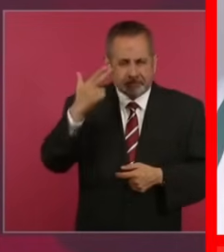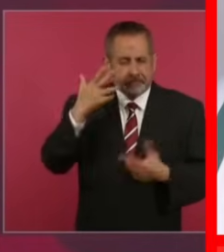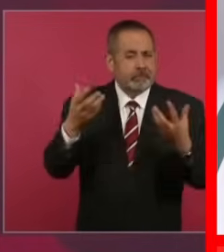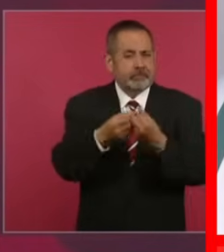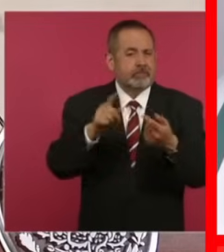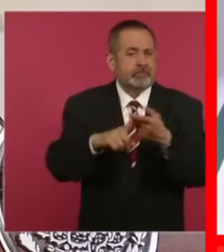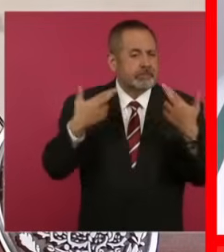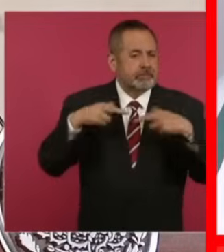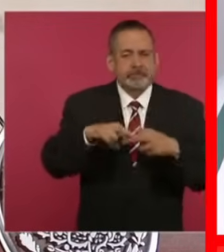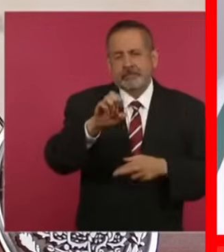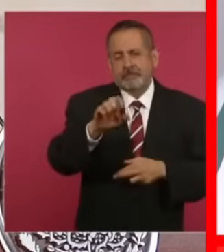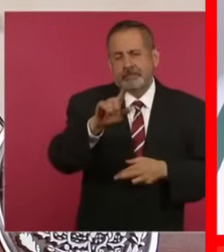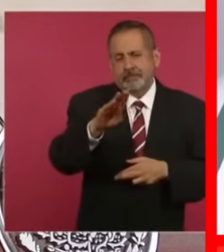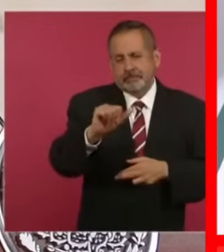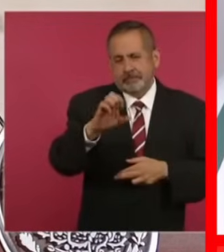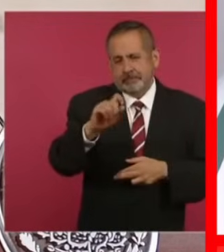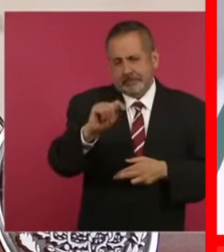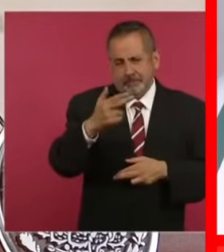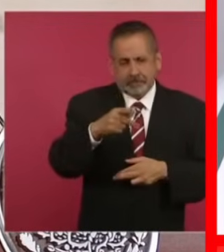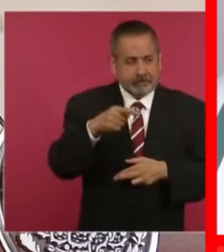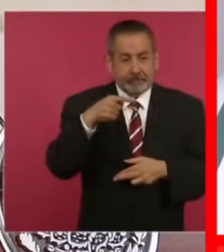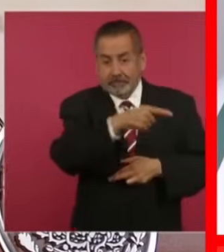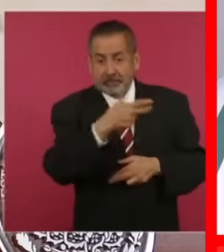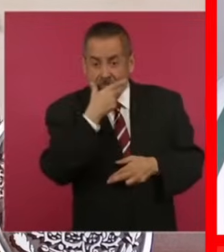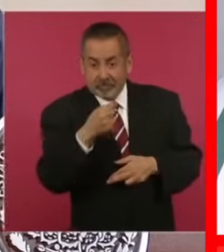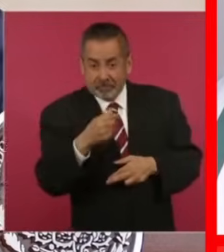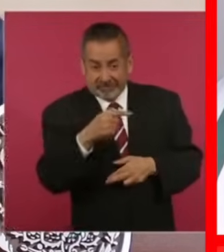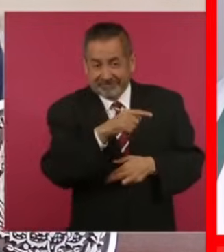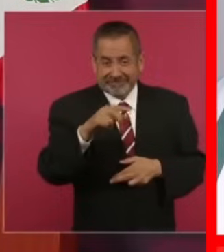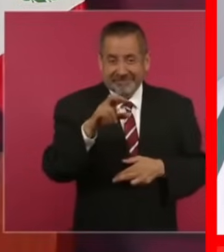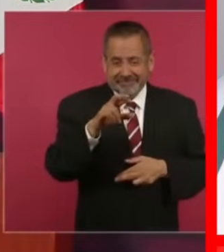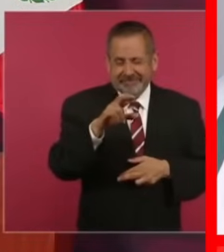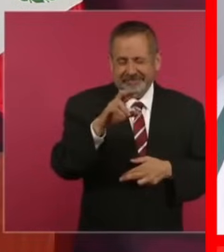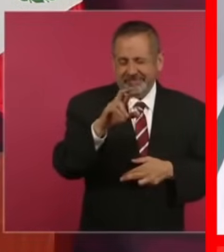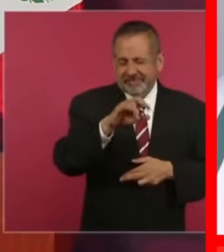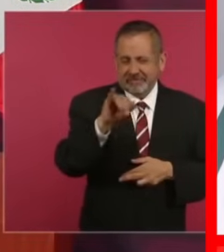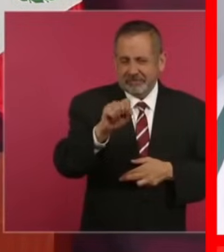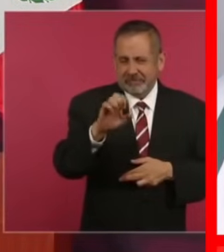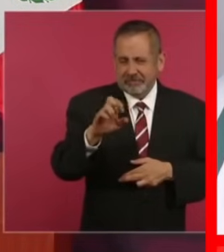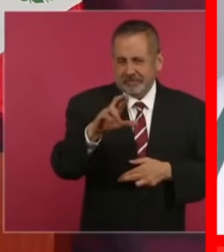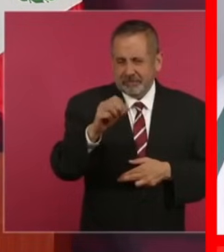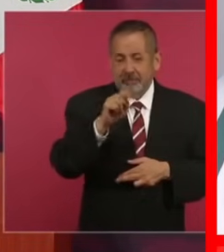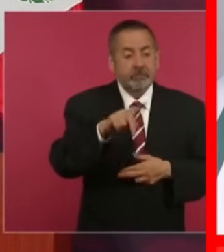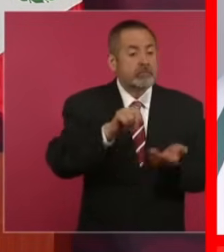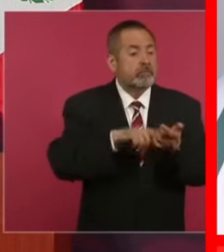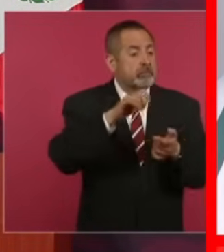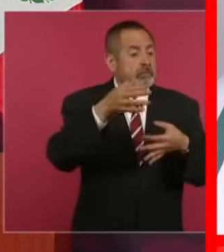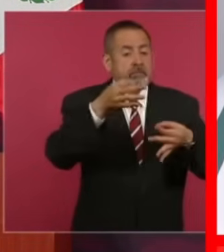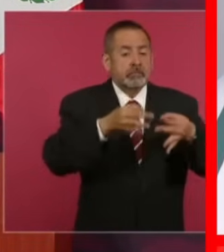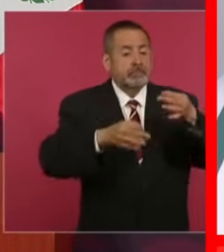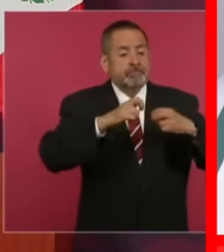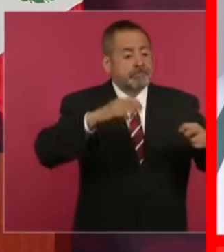el vester cuando este señor José Ramón era ministro y